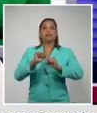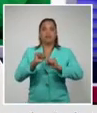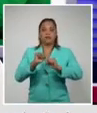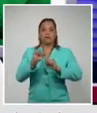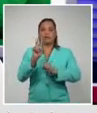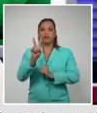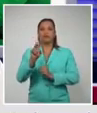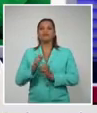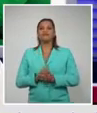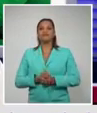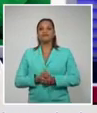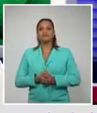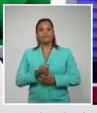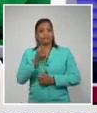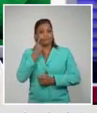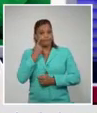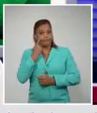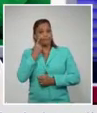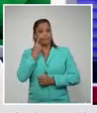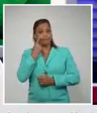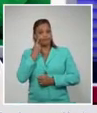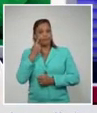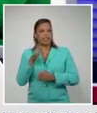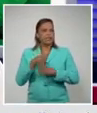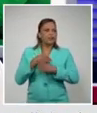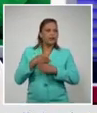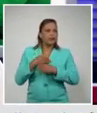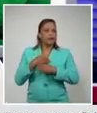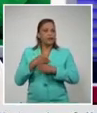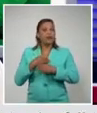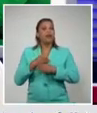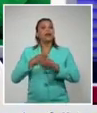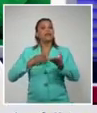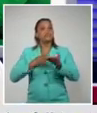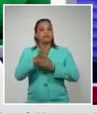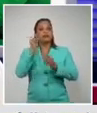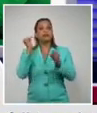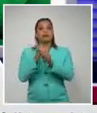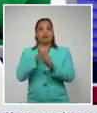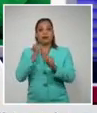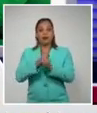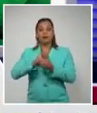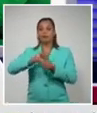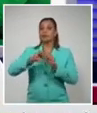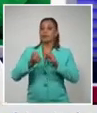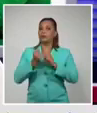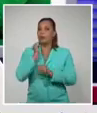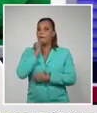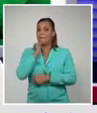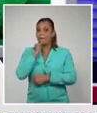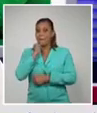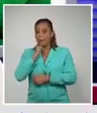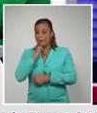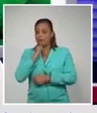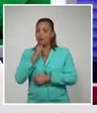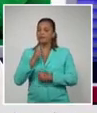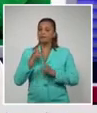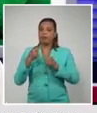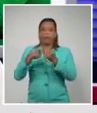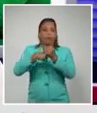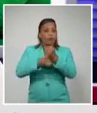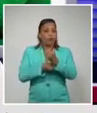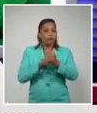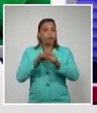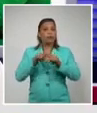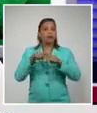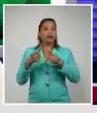Vean ustedes si todavía no estamos siendo todos los responsables con el cuidado de